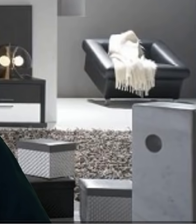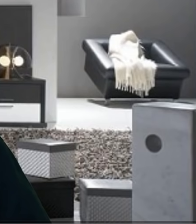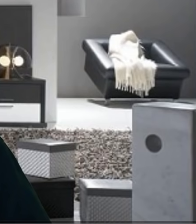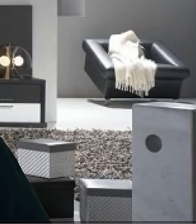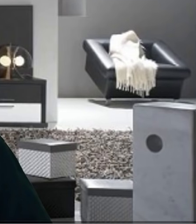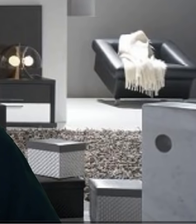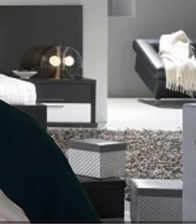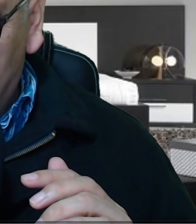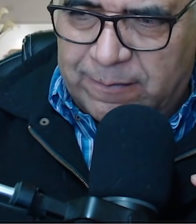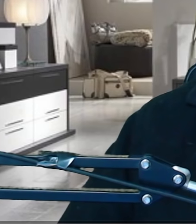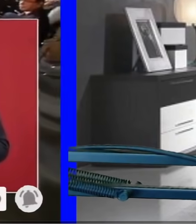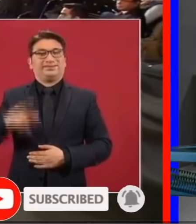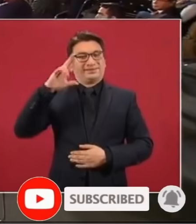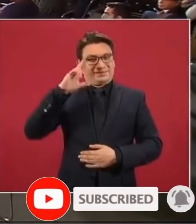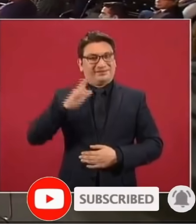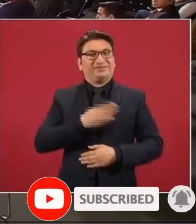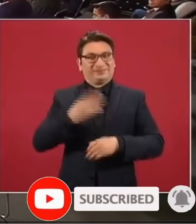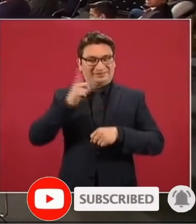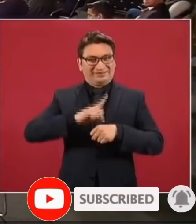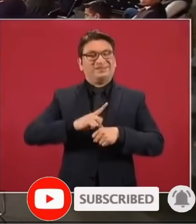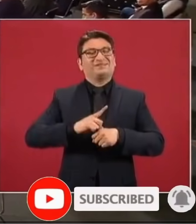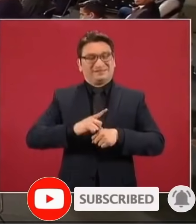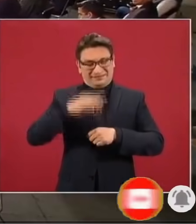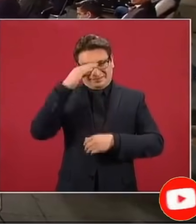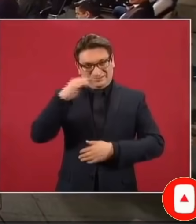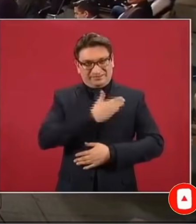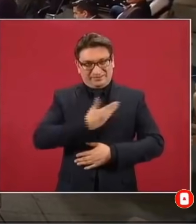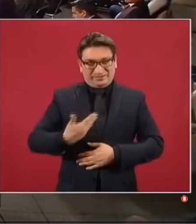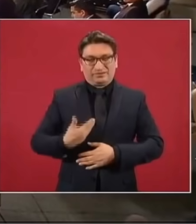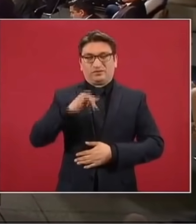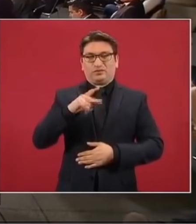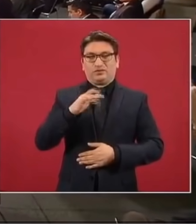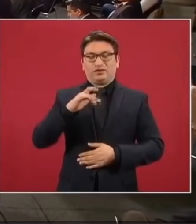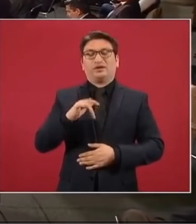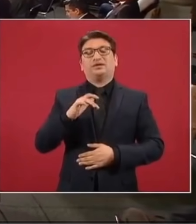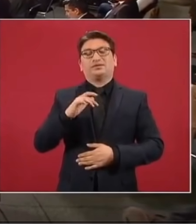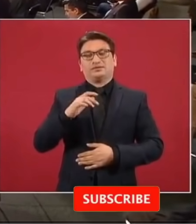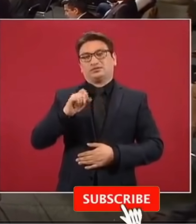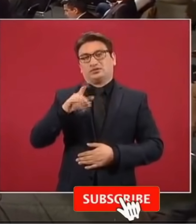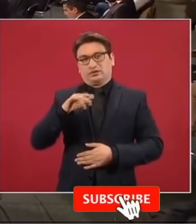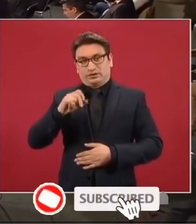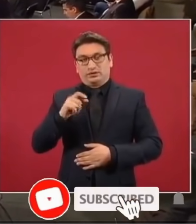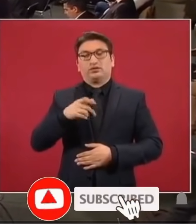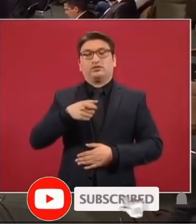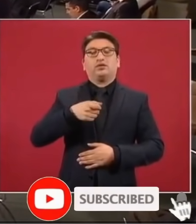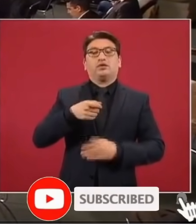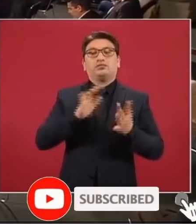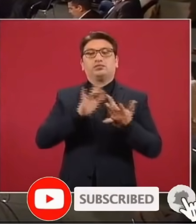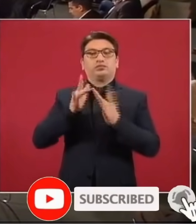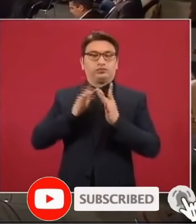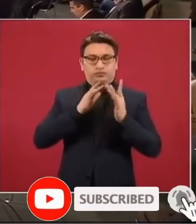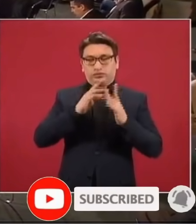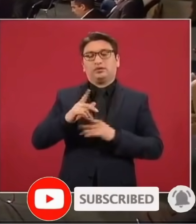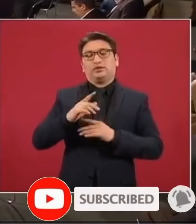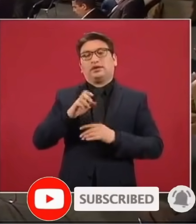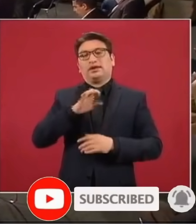Obrador. Hola, muy buenos días, señor presidente. Juncal Solano del Charro Político, un canal en redes sociales.